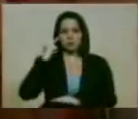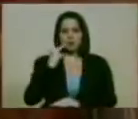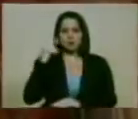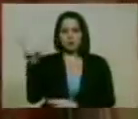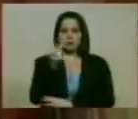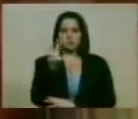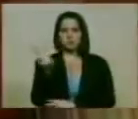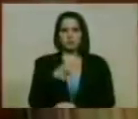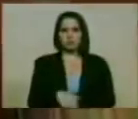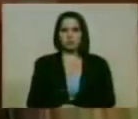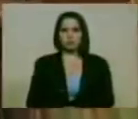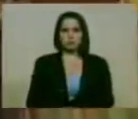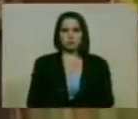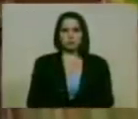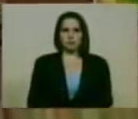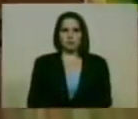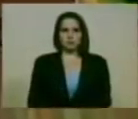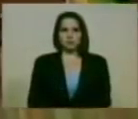Venezuela.